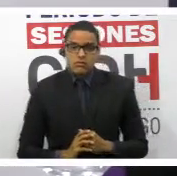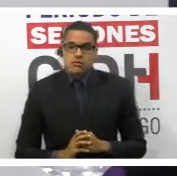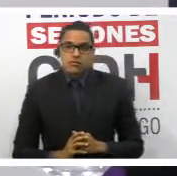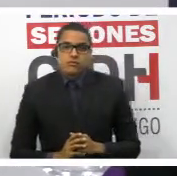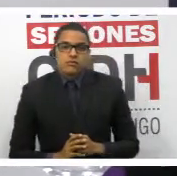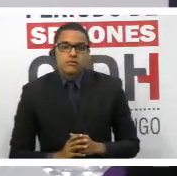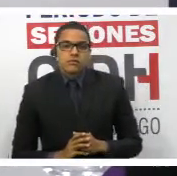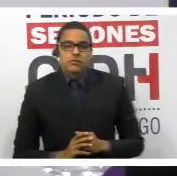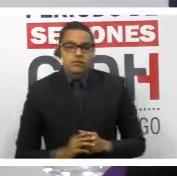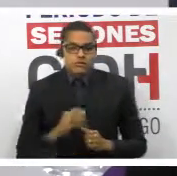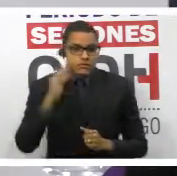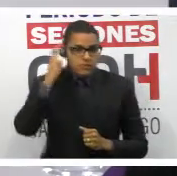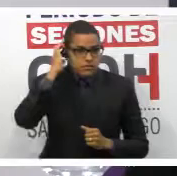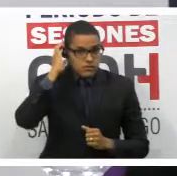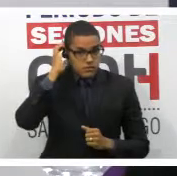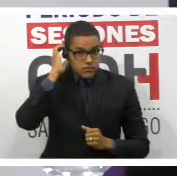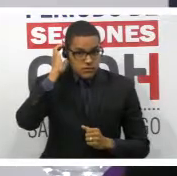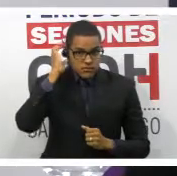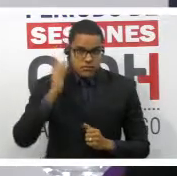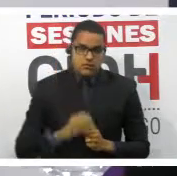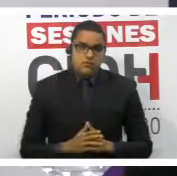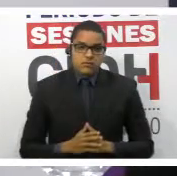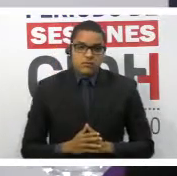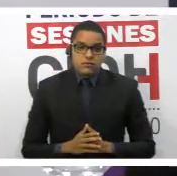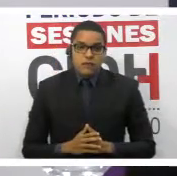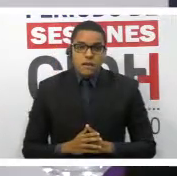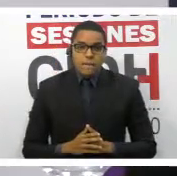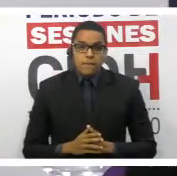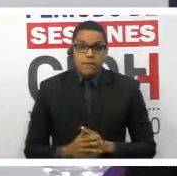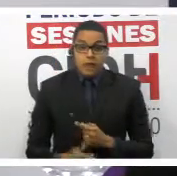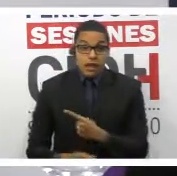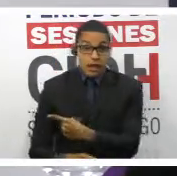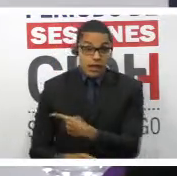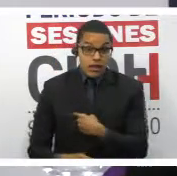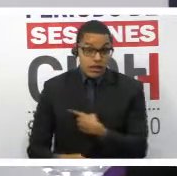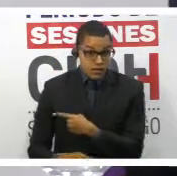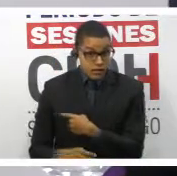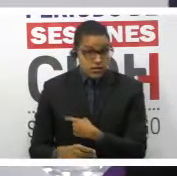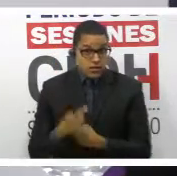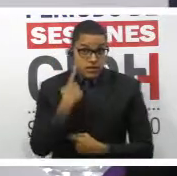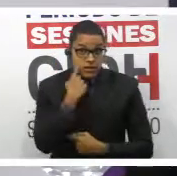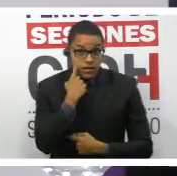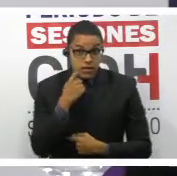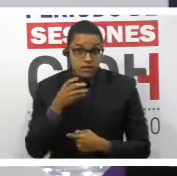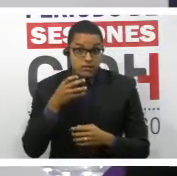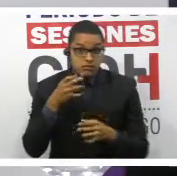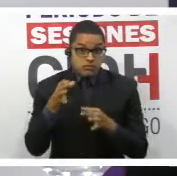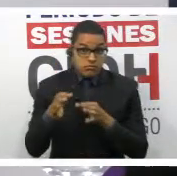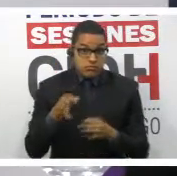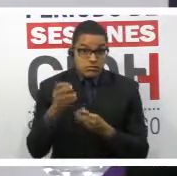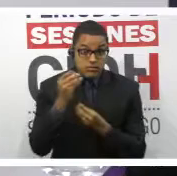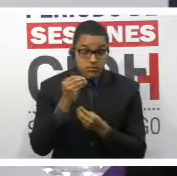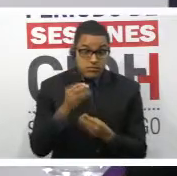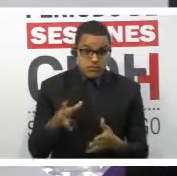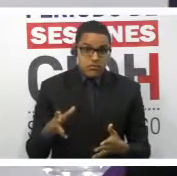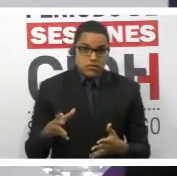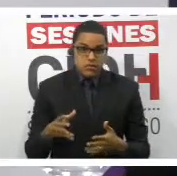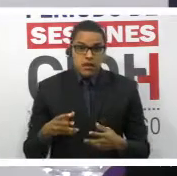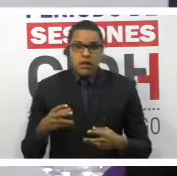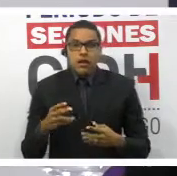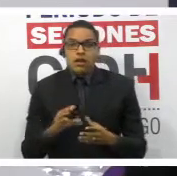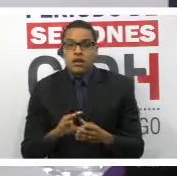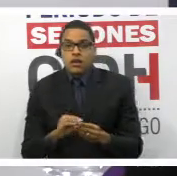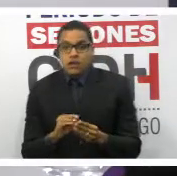méxico está señalando uno de los aspectos en donde hay una discordancia entre el artículo